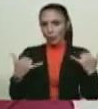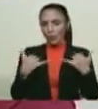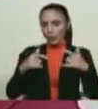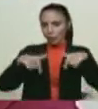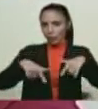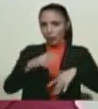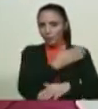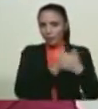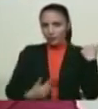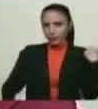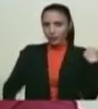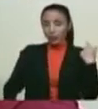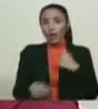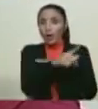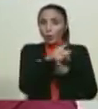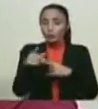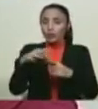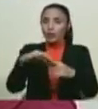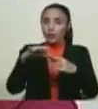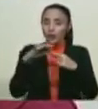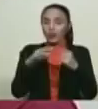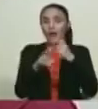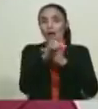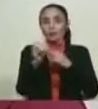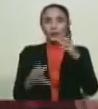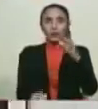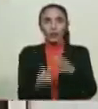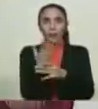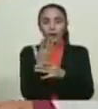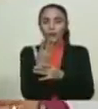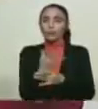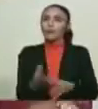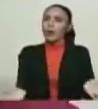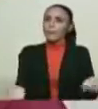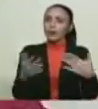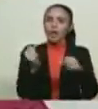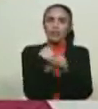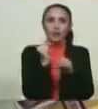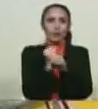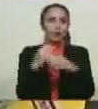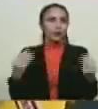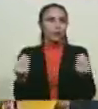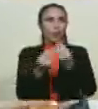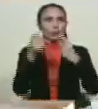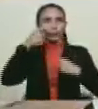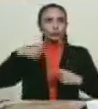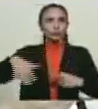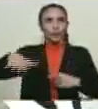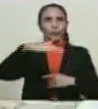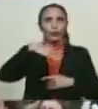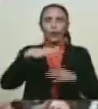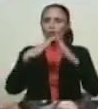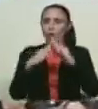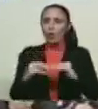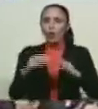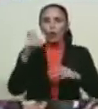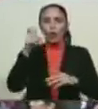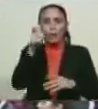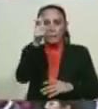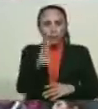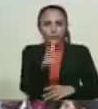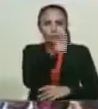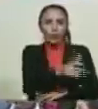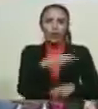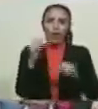presidente. Para eso ustedes me van a elegir el 20 de mayo. Para producir con el pueblo. Para estar con los campesinos. Para estar con